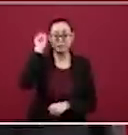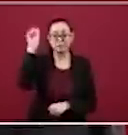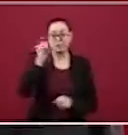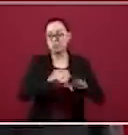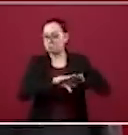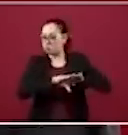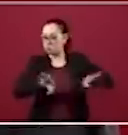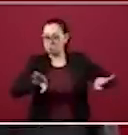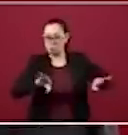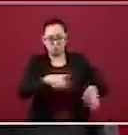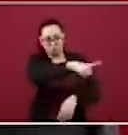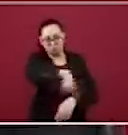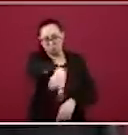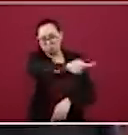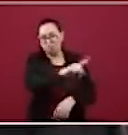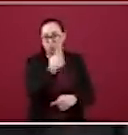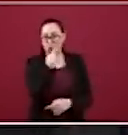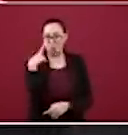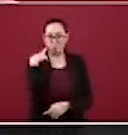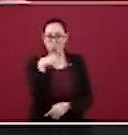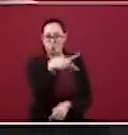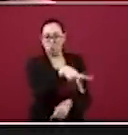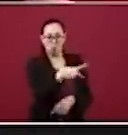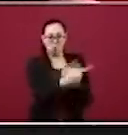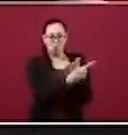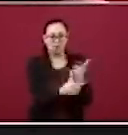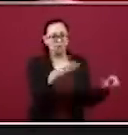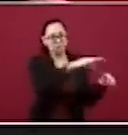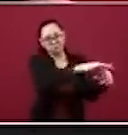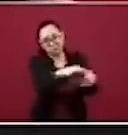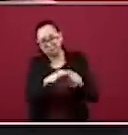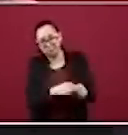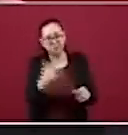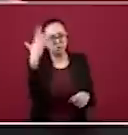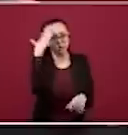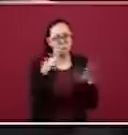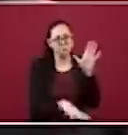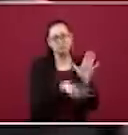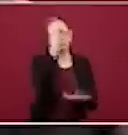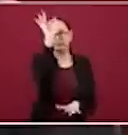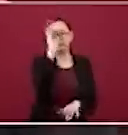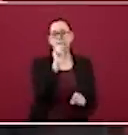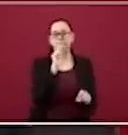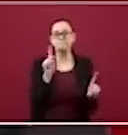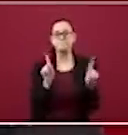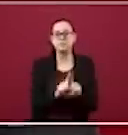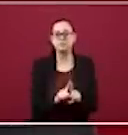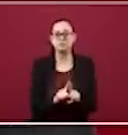que los trabajadores elijan libremente a sus representantes, que ellos tengan